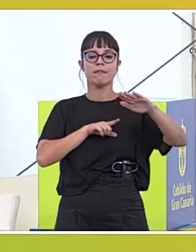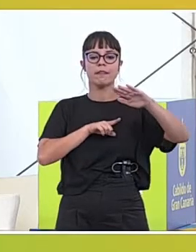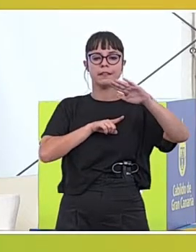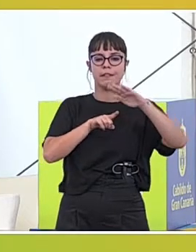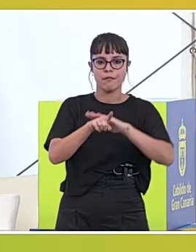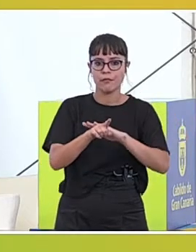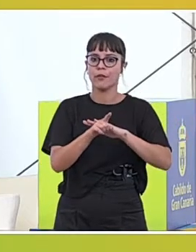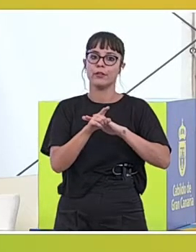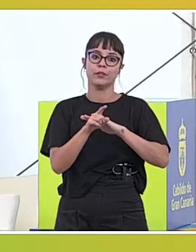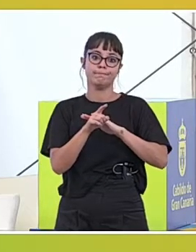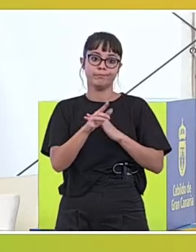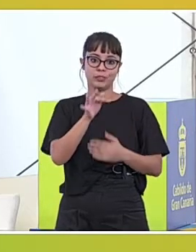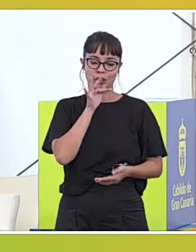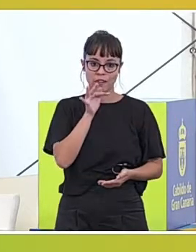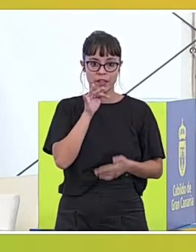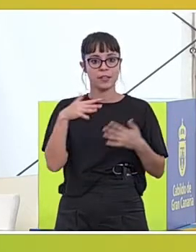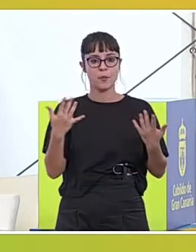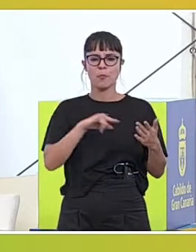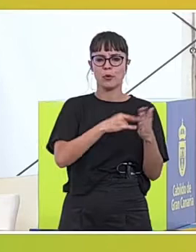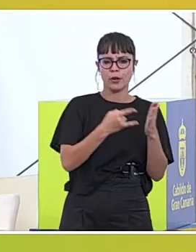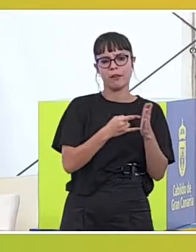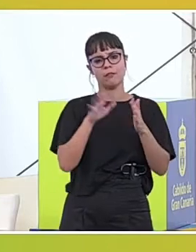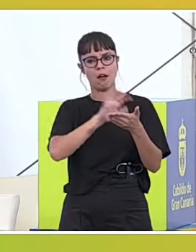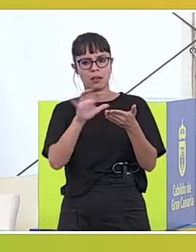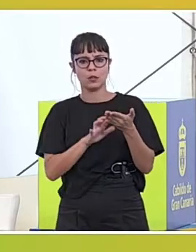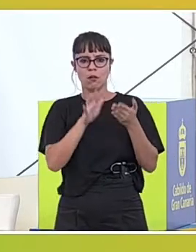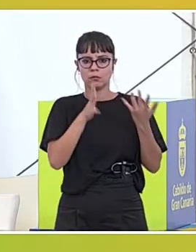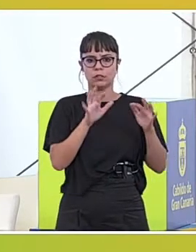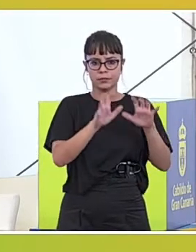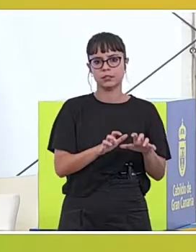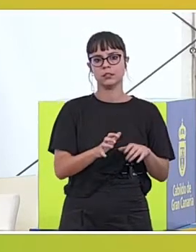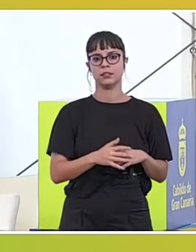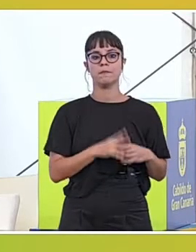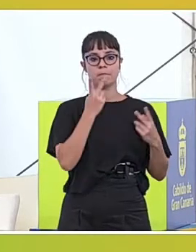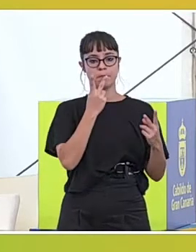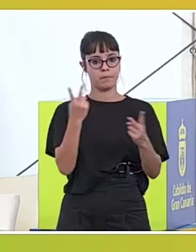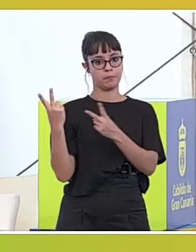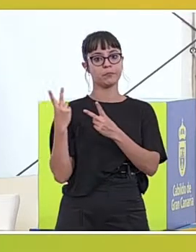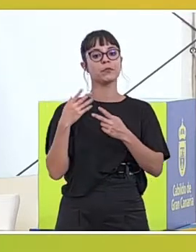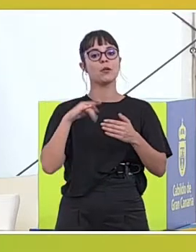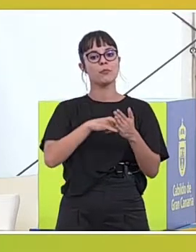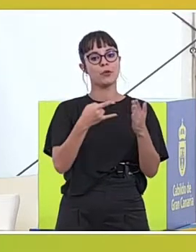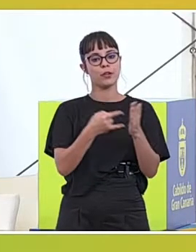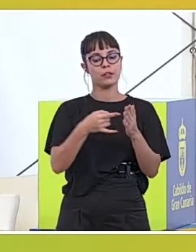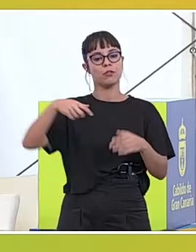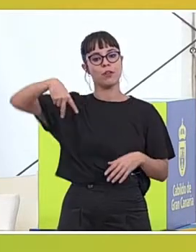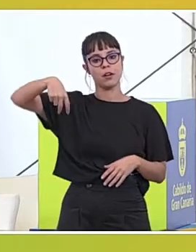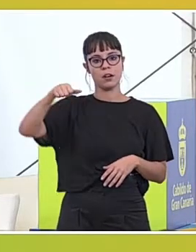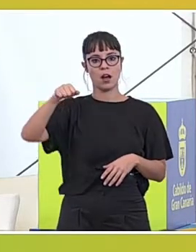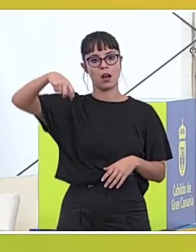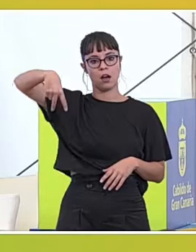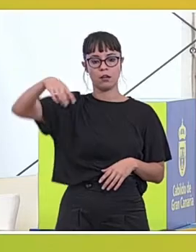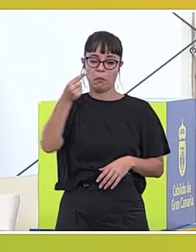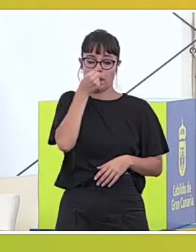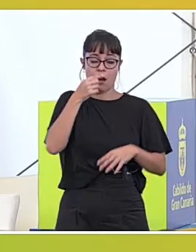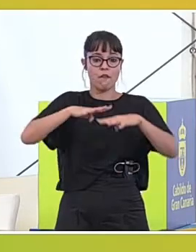diversos proyectos, y por destacar el pretratamiento tenemos la nanofiltración y lo que comentaba de la captura y utilización de CO2. En la